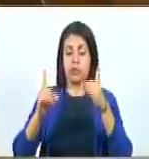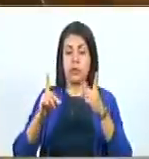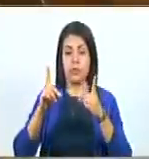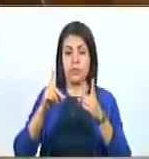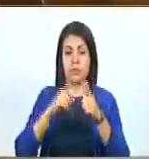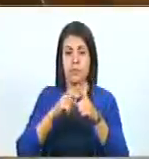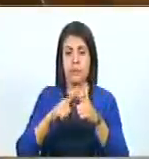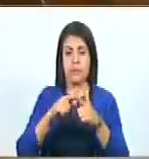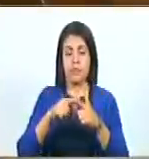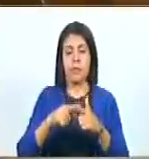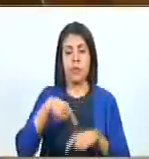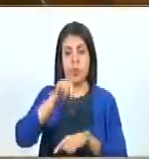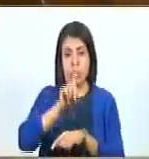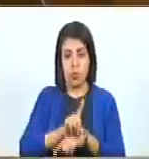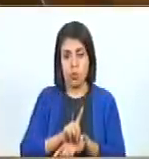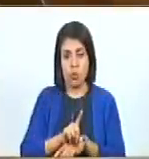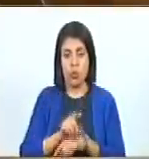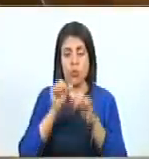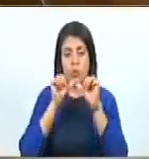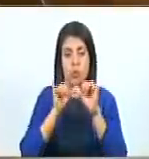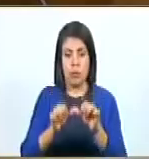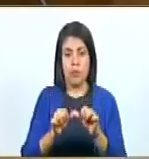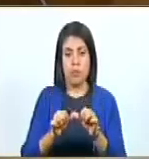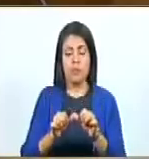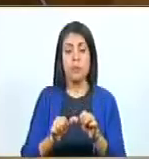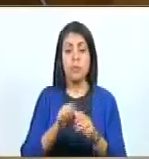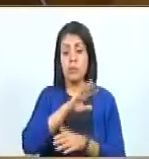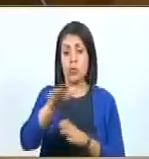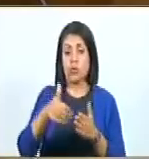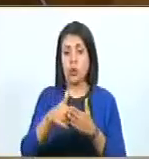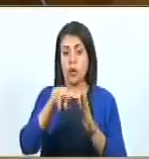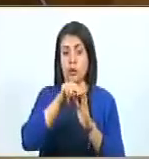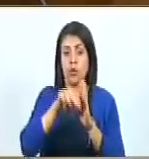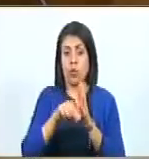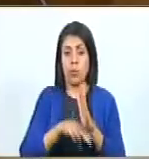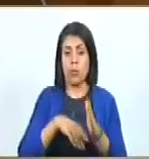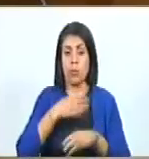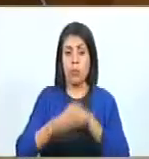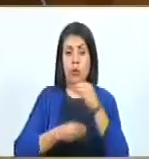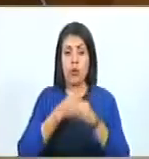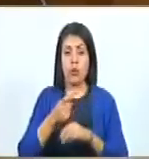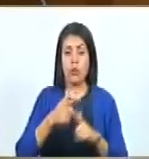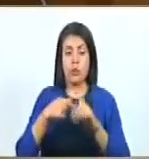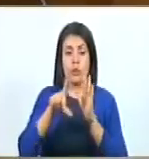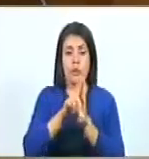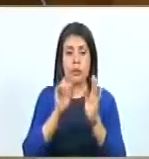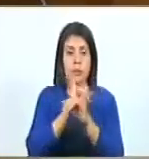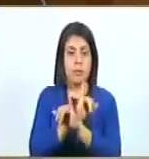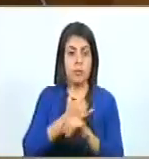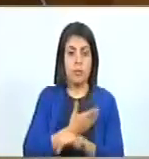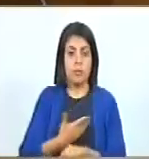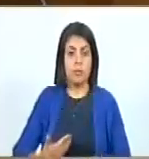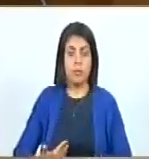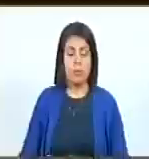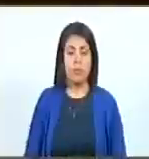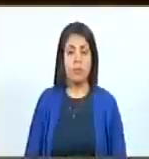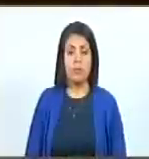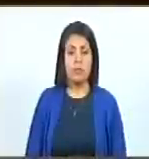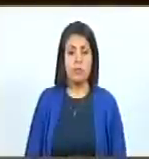derogatoria. Única. Quedan derogadas todas las normas que colidan con esta ley. Esto, Océano, presidente.